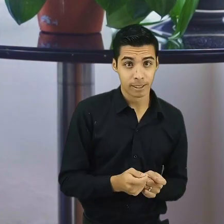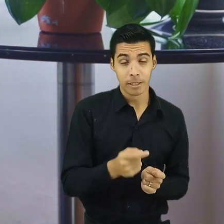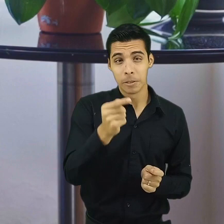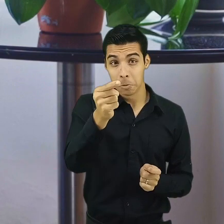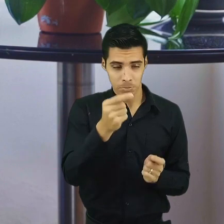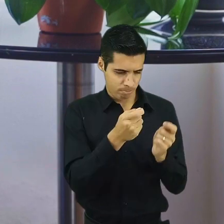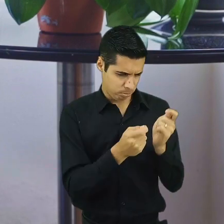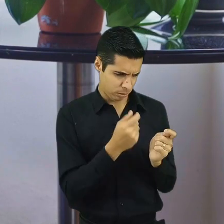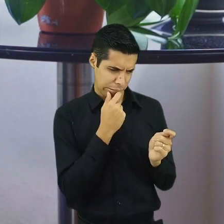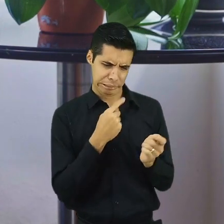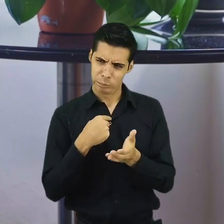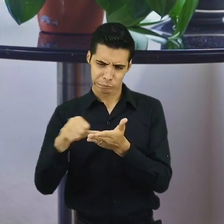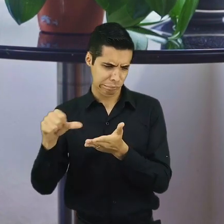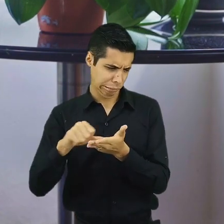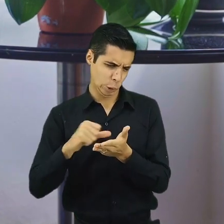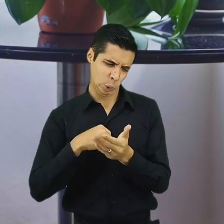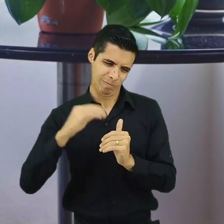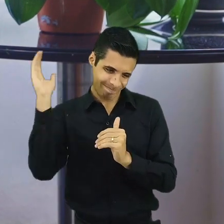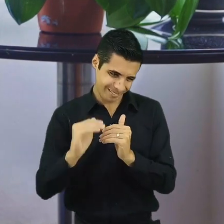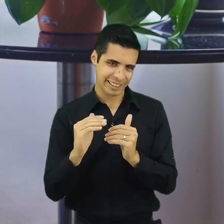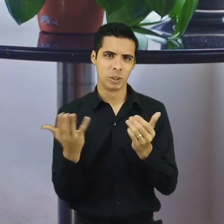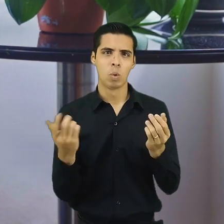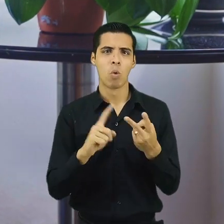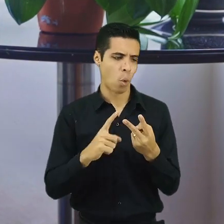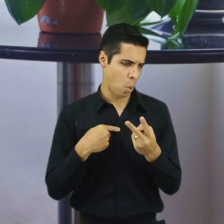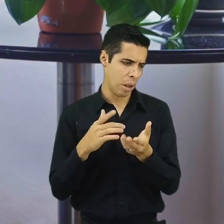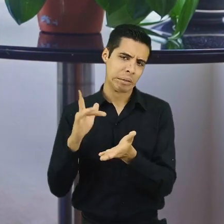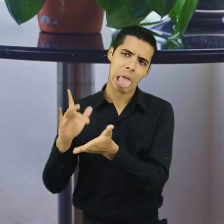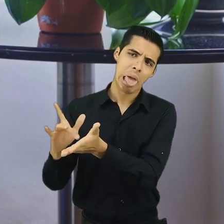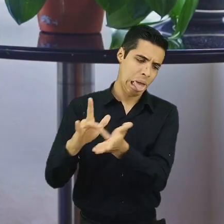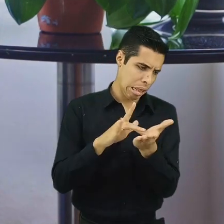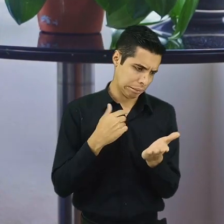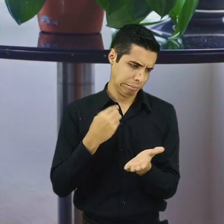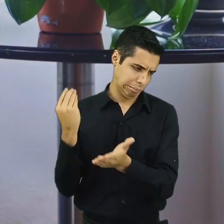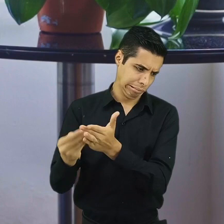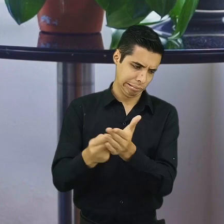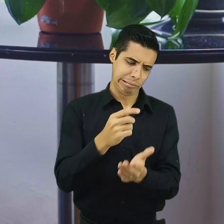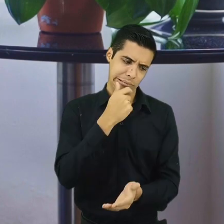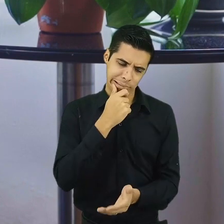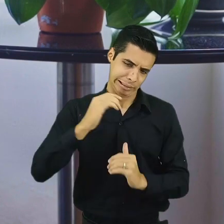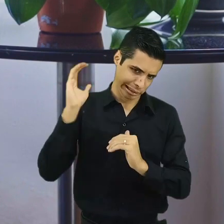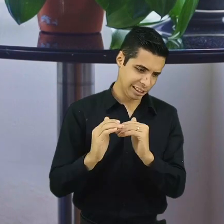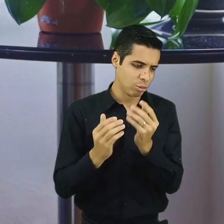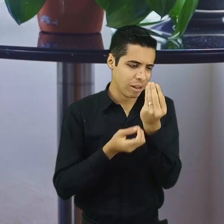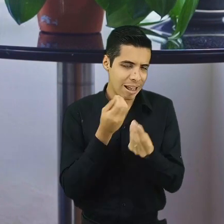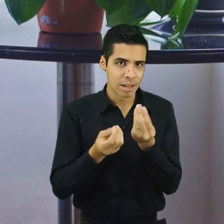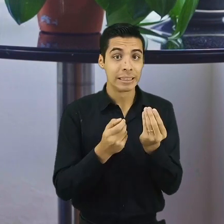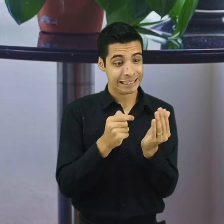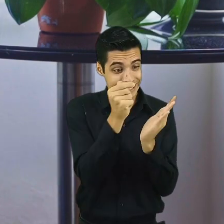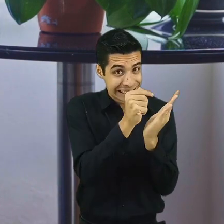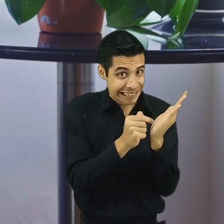ejercicio descubrirás algunos gastos hormiga, por ejemplo, o hábitos de endeudamiento que te permitirán mejorar y tomar cartas en el asunto.